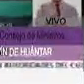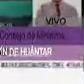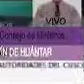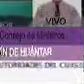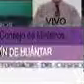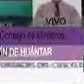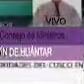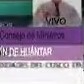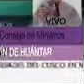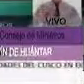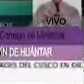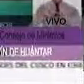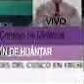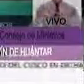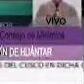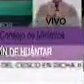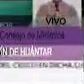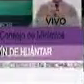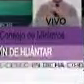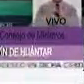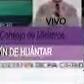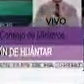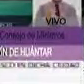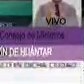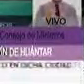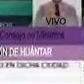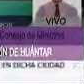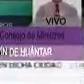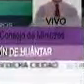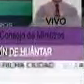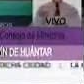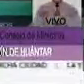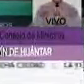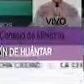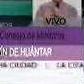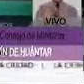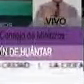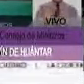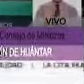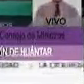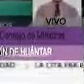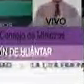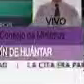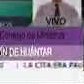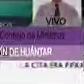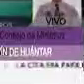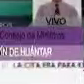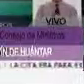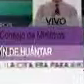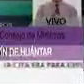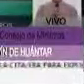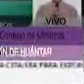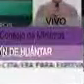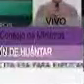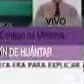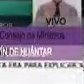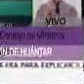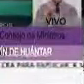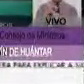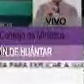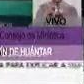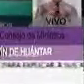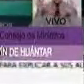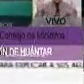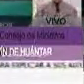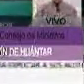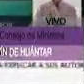peruano ante la Corte Interamericana. Esta defensa y esta posición, además, ha sido pública.